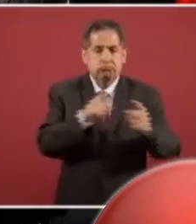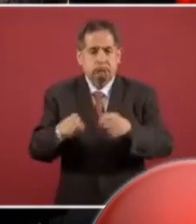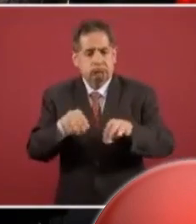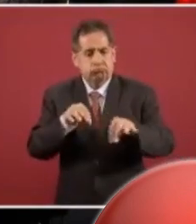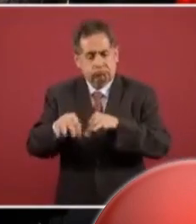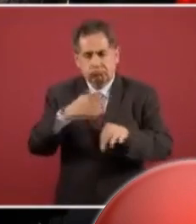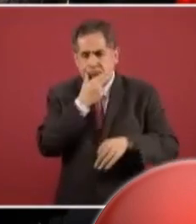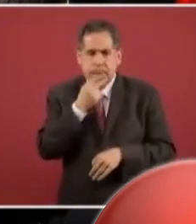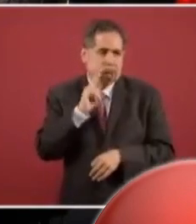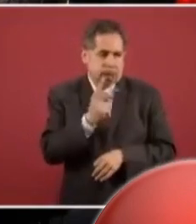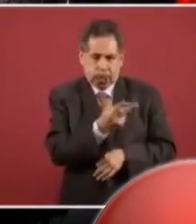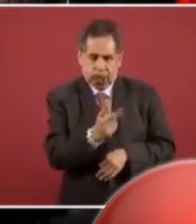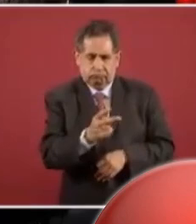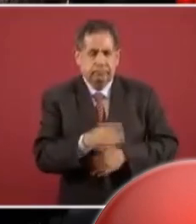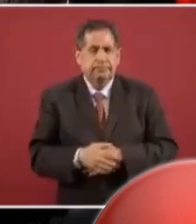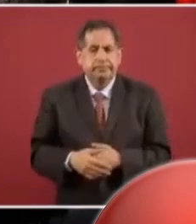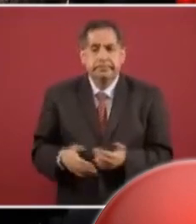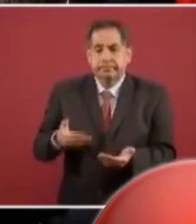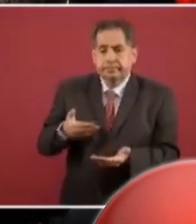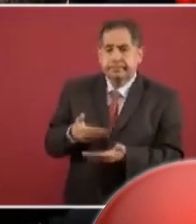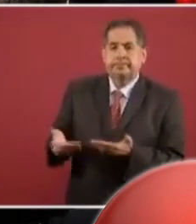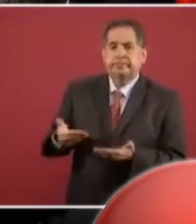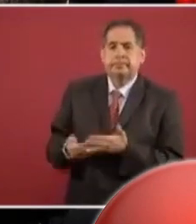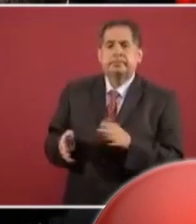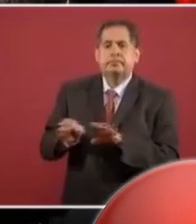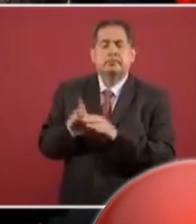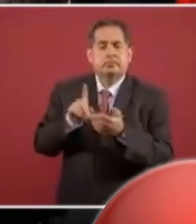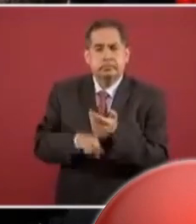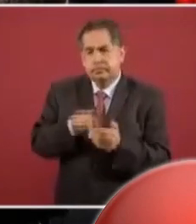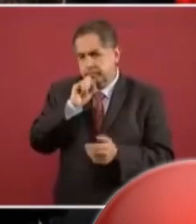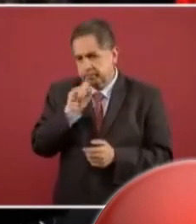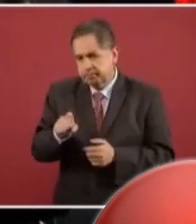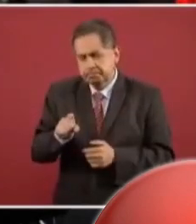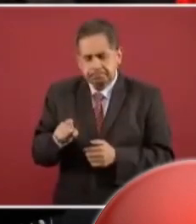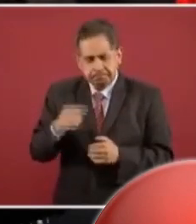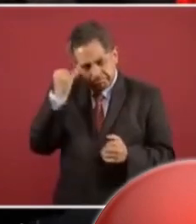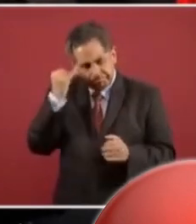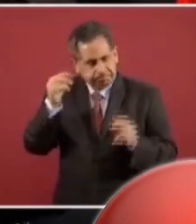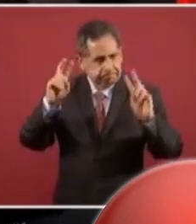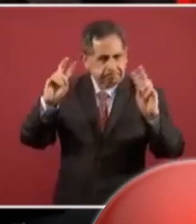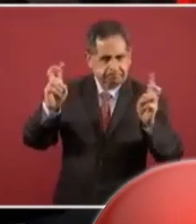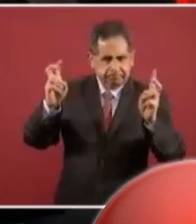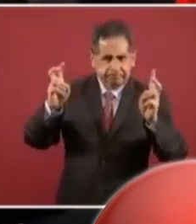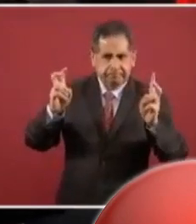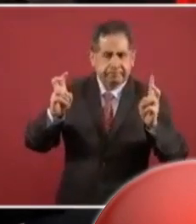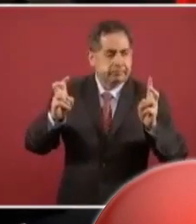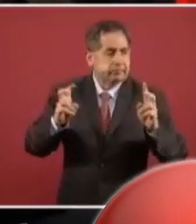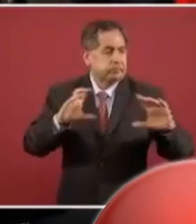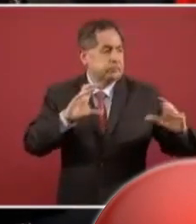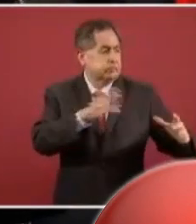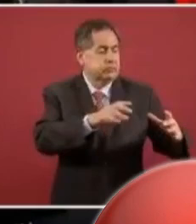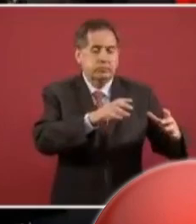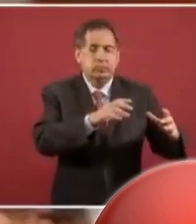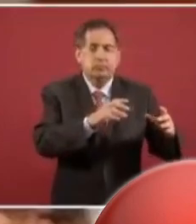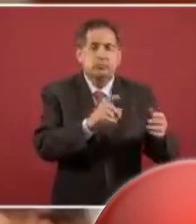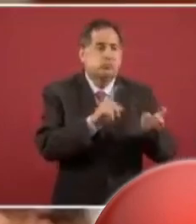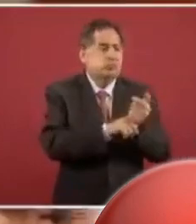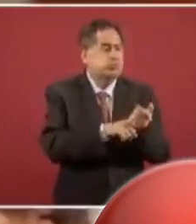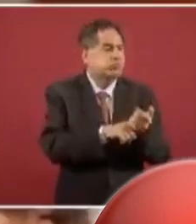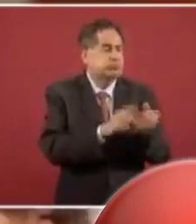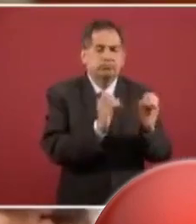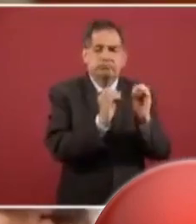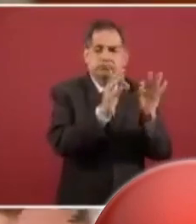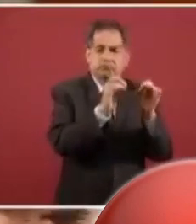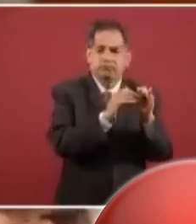domésticos. Hoy en día también se genera o se está gestando el tema de las agencias de colocación con esas trabajadores